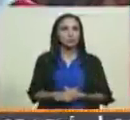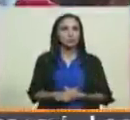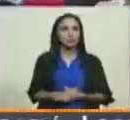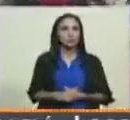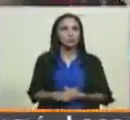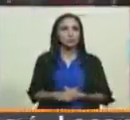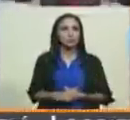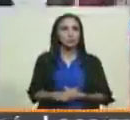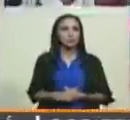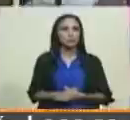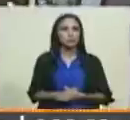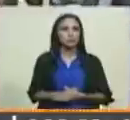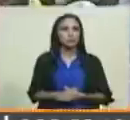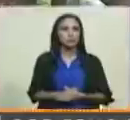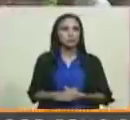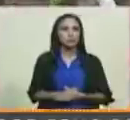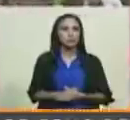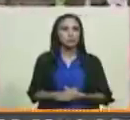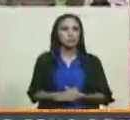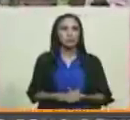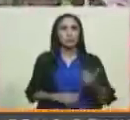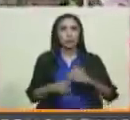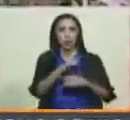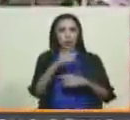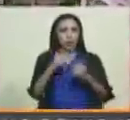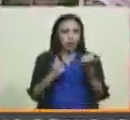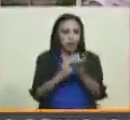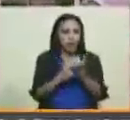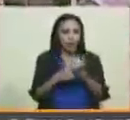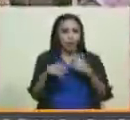¡Cuento con la juventud del Zulia!